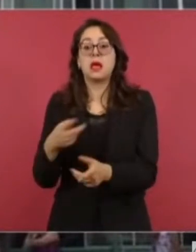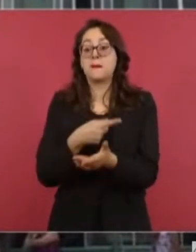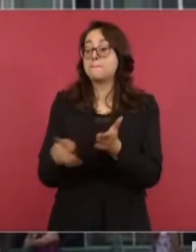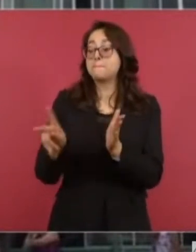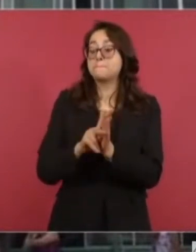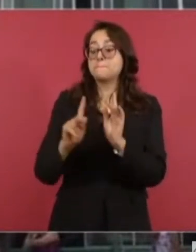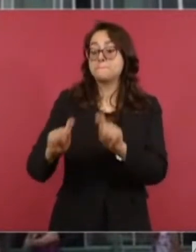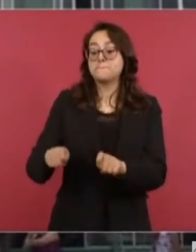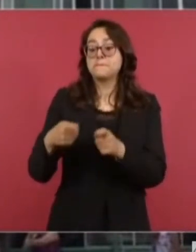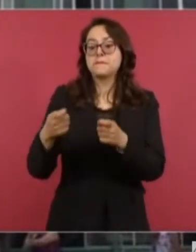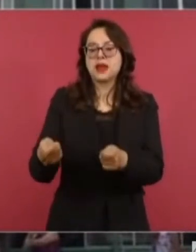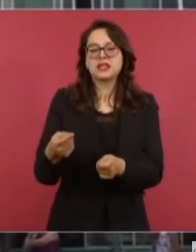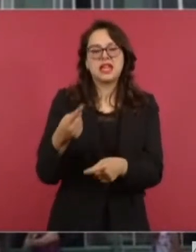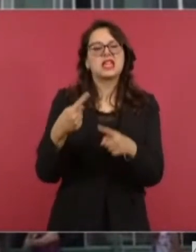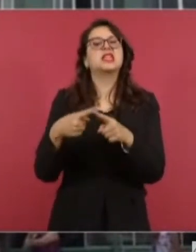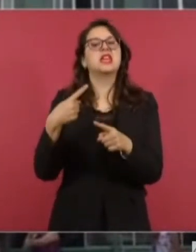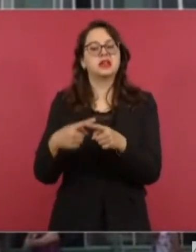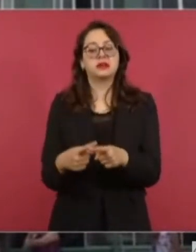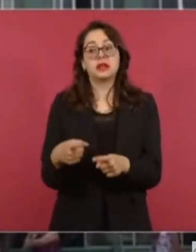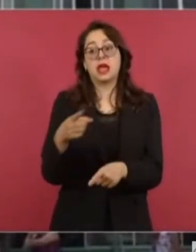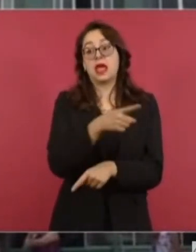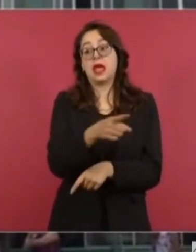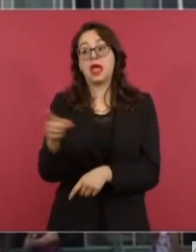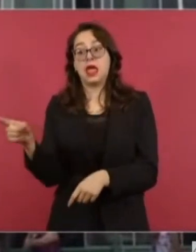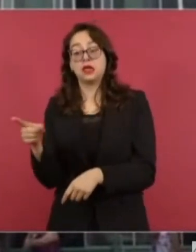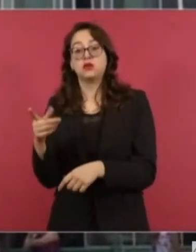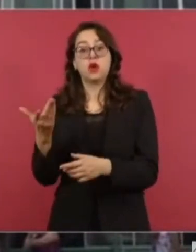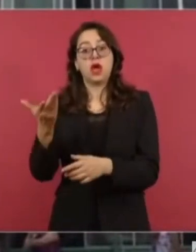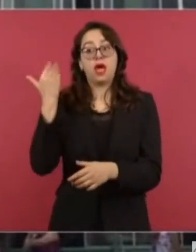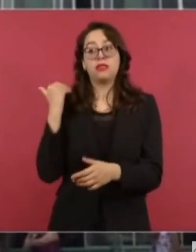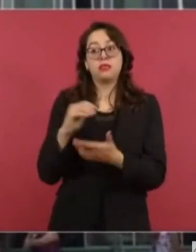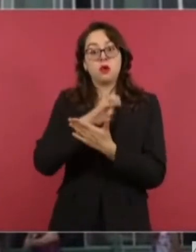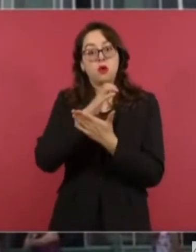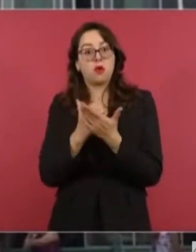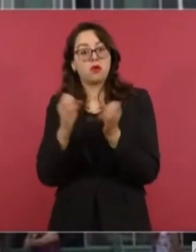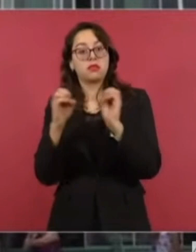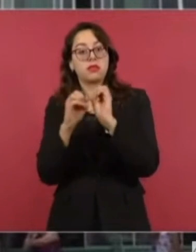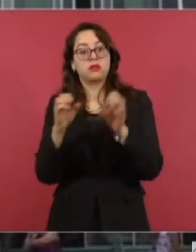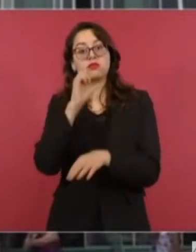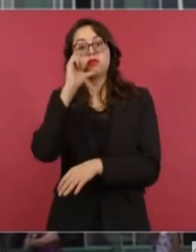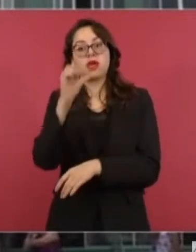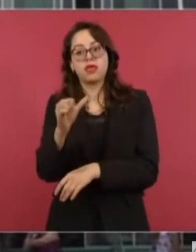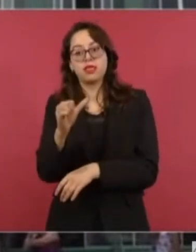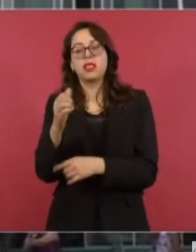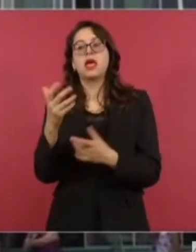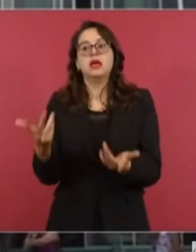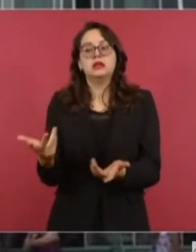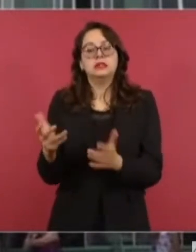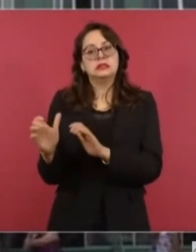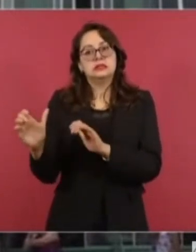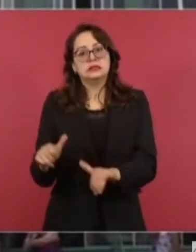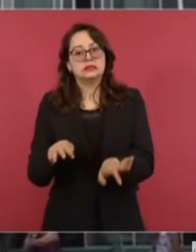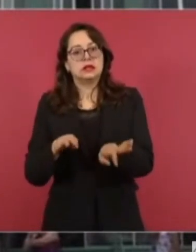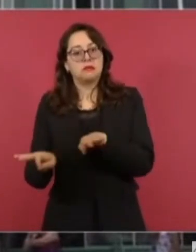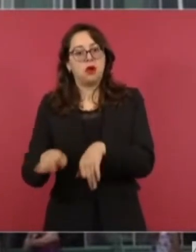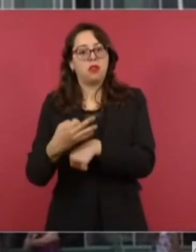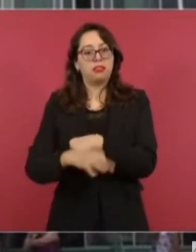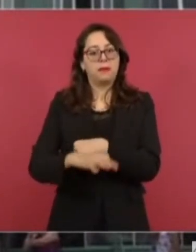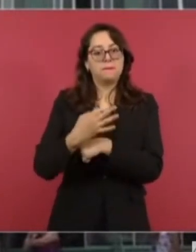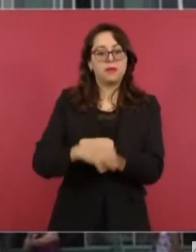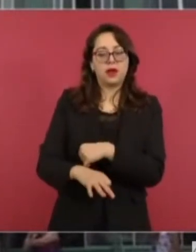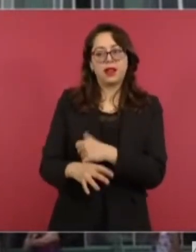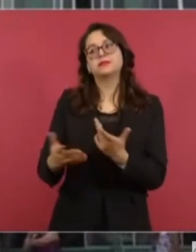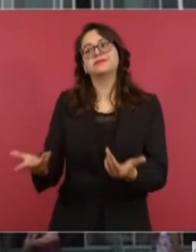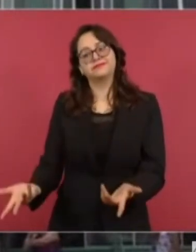con contratos precarios que no tenían ninguna contratación por otra institución, es decir, las personas que prestan sus servicios en